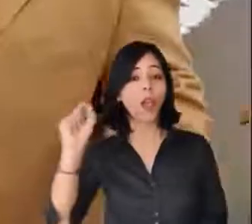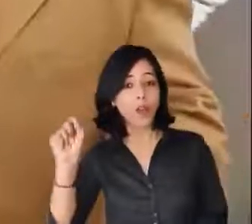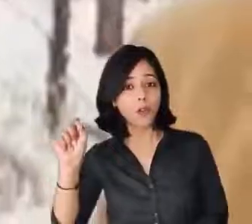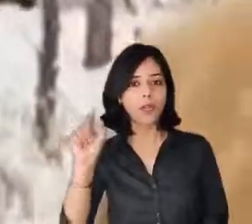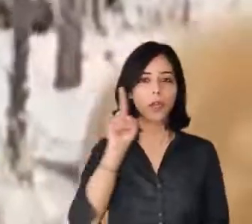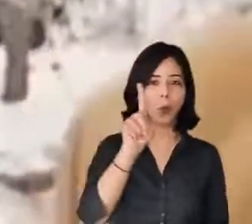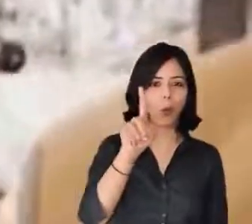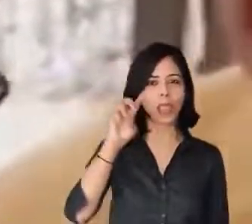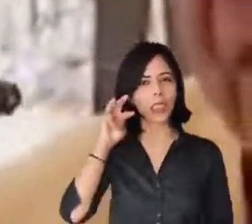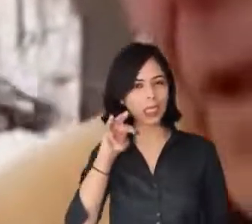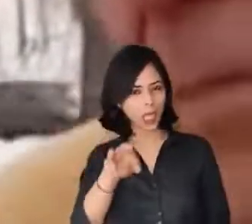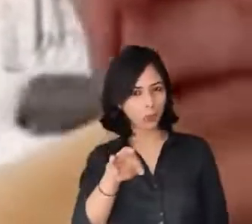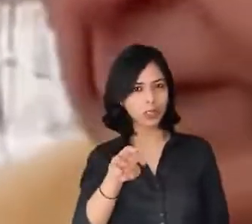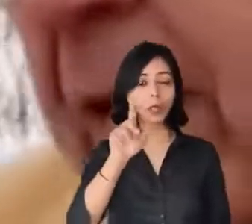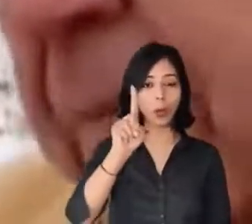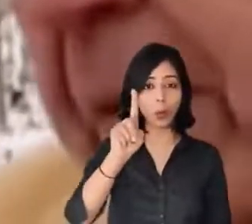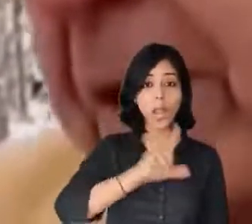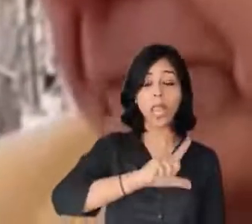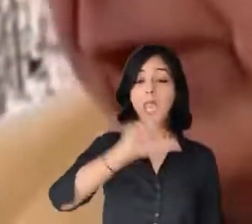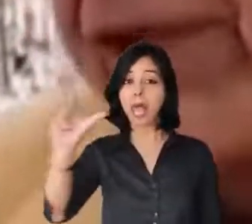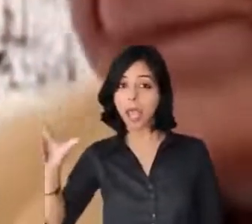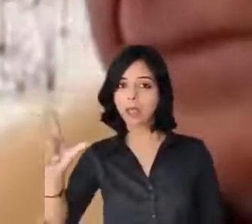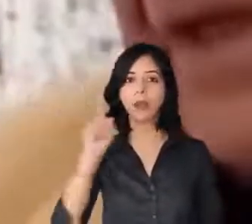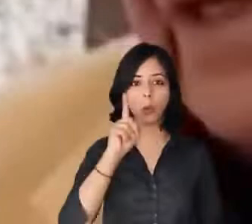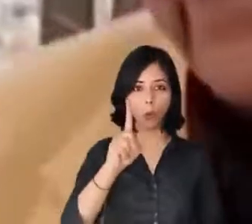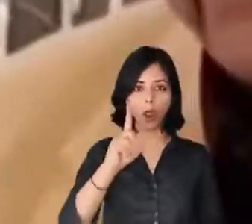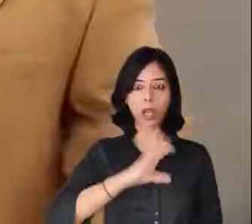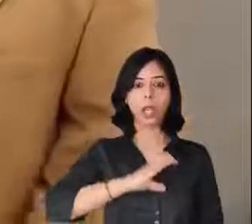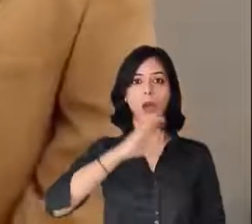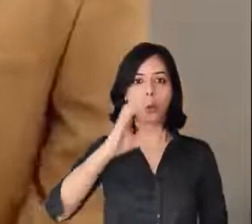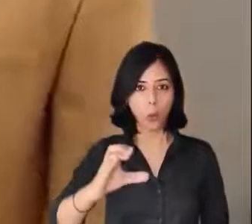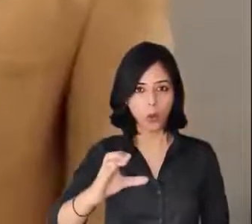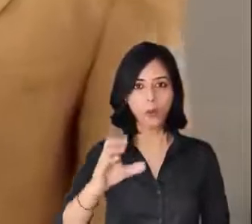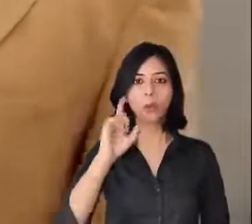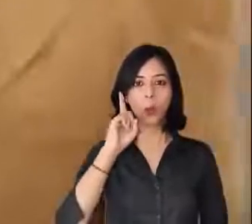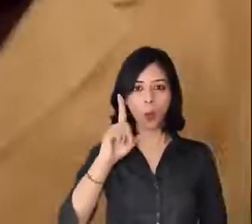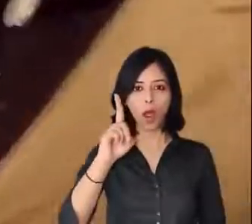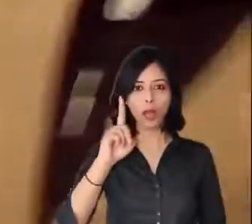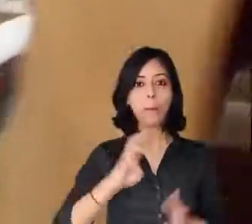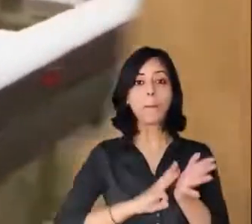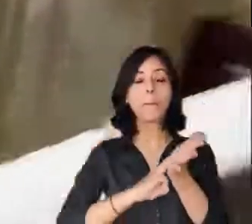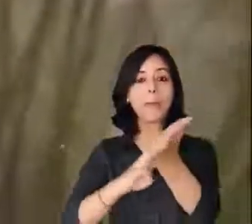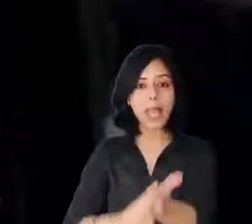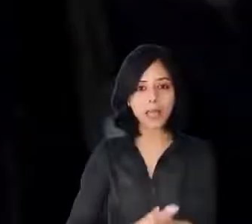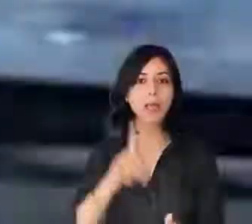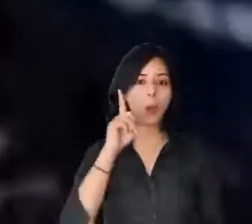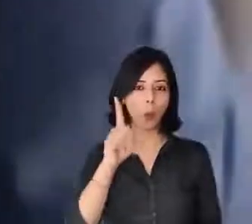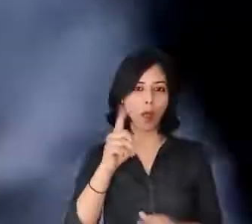Dijo que su tía y él vinieron hasta este puente, luego sacaron el cuerpo del auto y lo arrojaron al río.